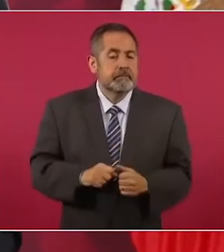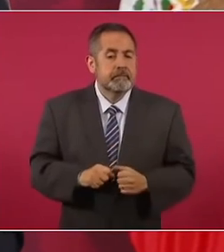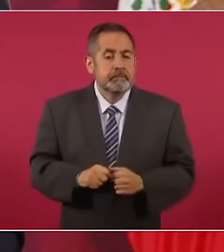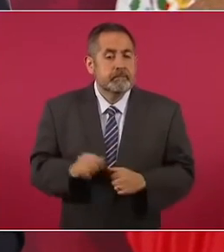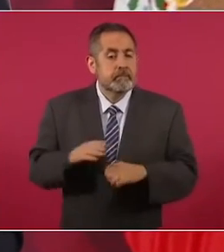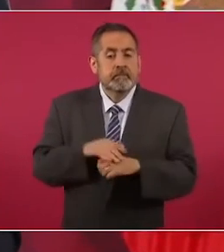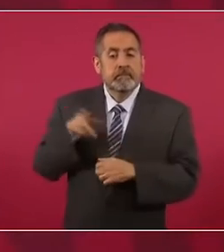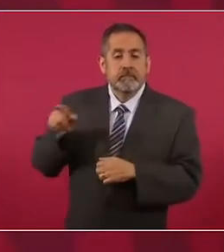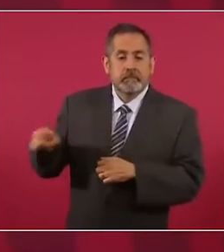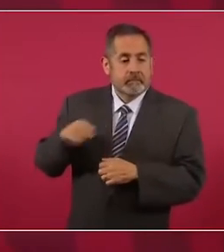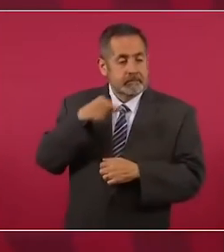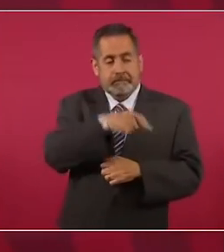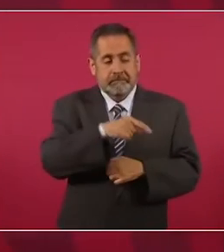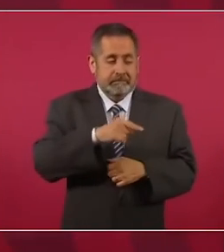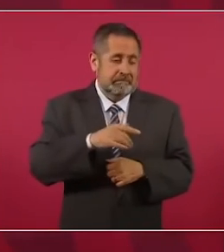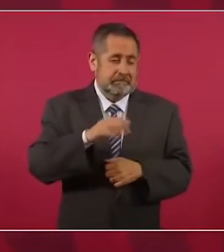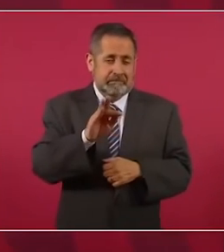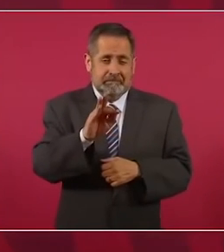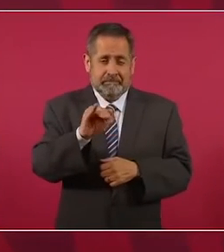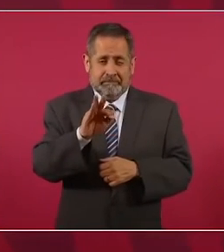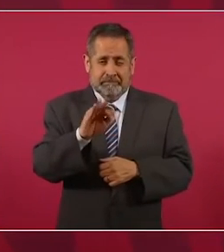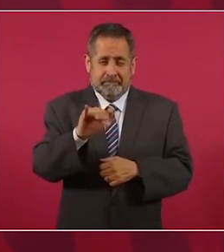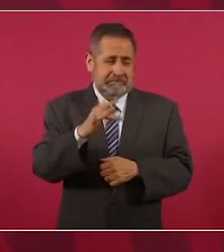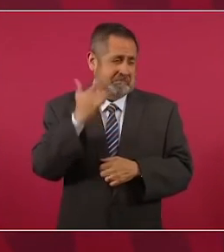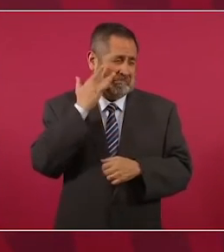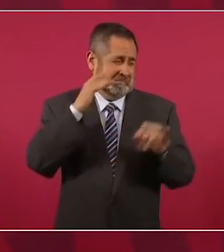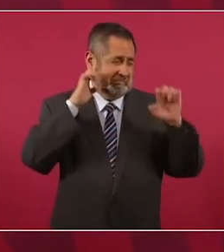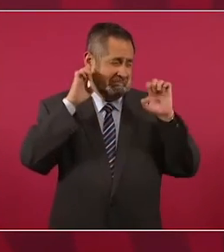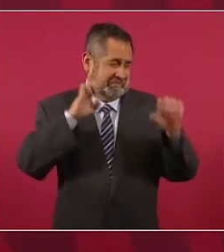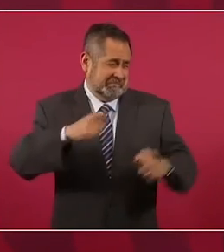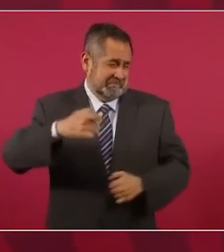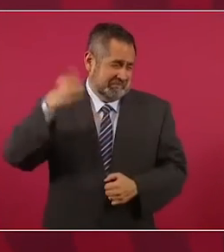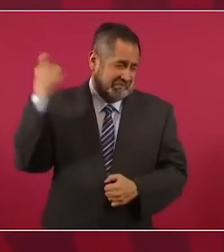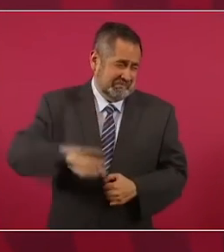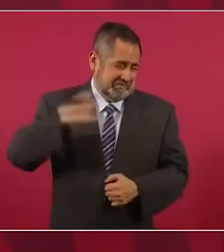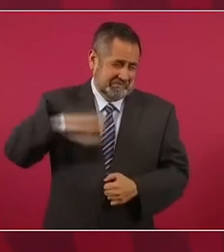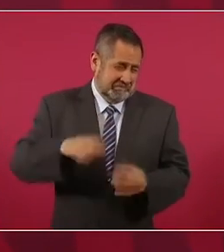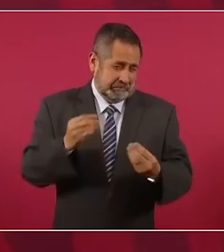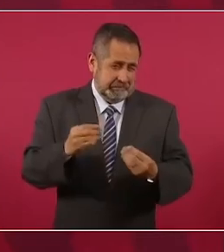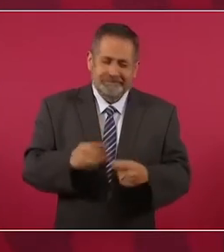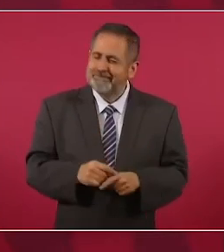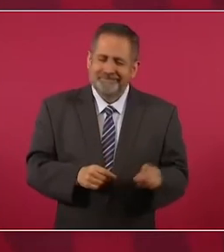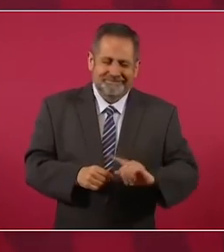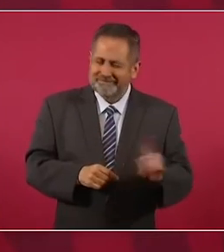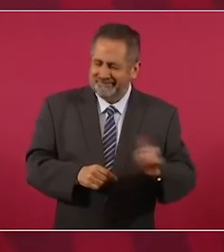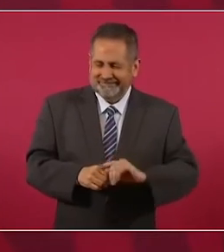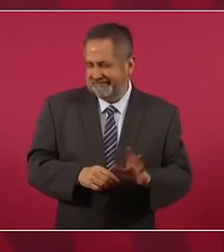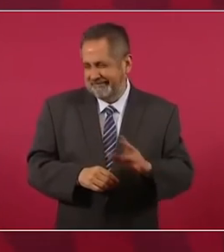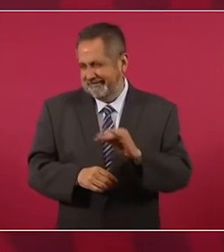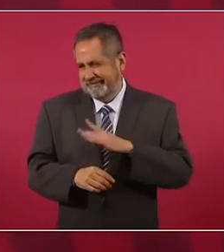Porque también fifí, no crean que había muchos, ¿eh? O sea, no, esos